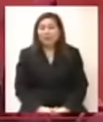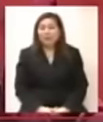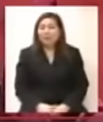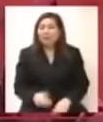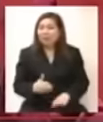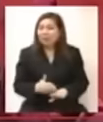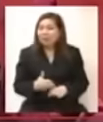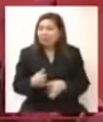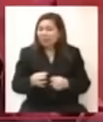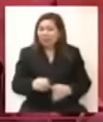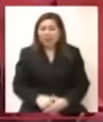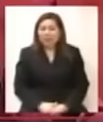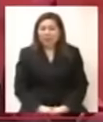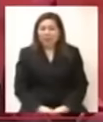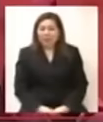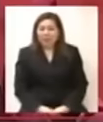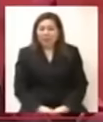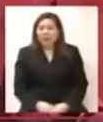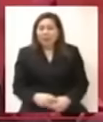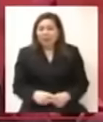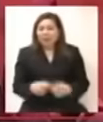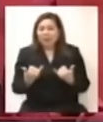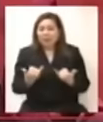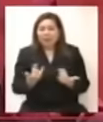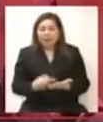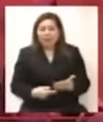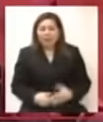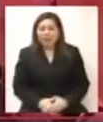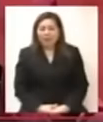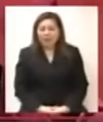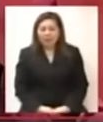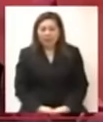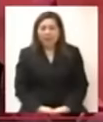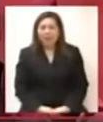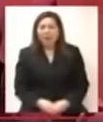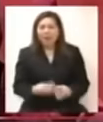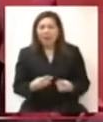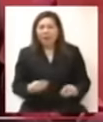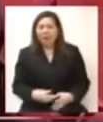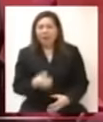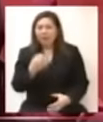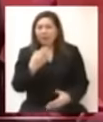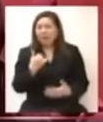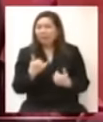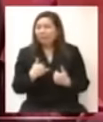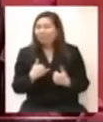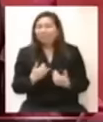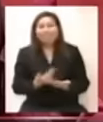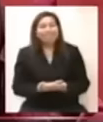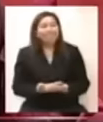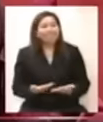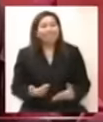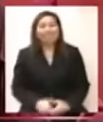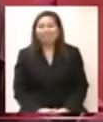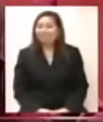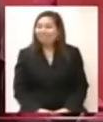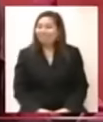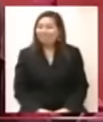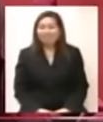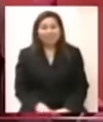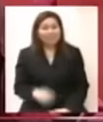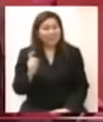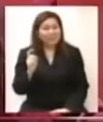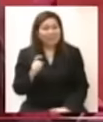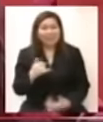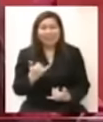desarrollará con más amplitud este asunto pero veo que eh en materia de medicamentos estamos con muchas